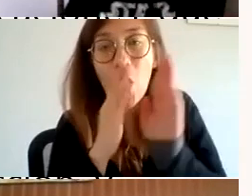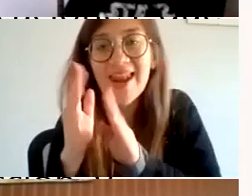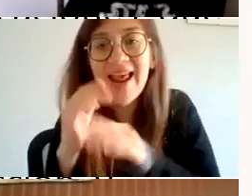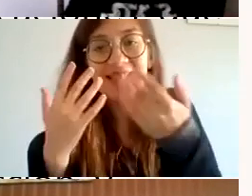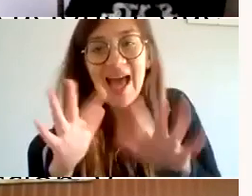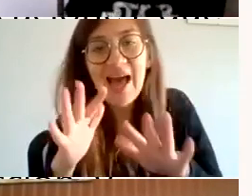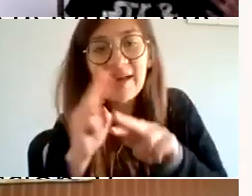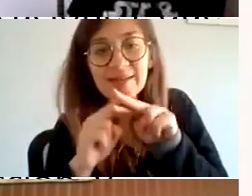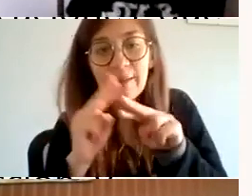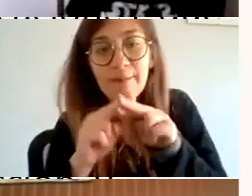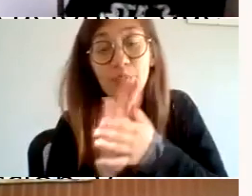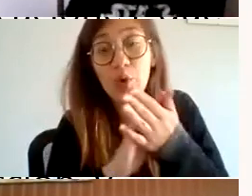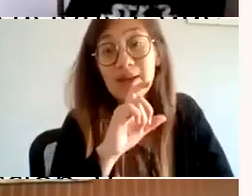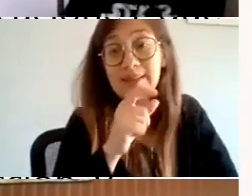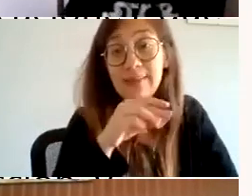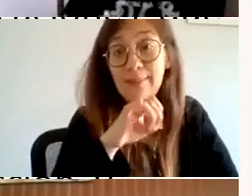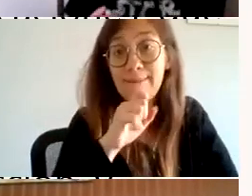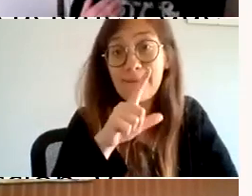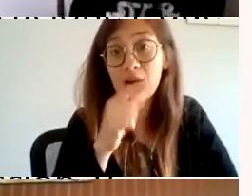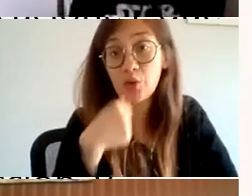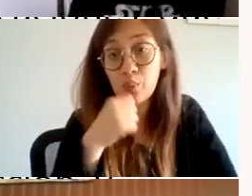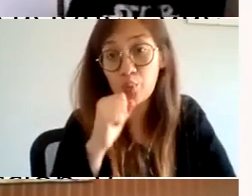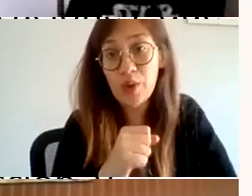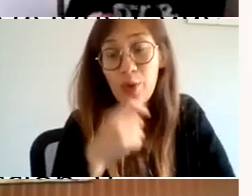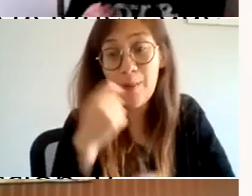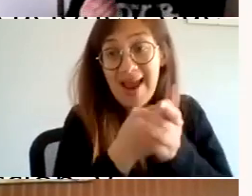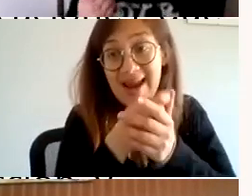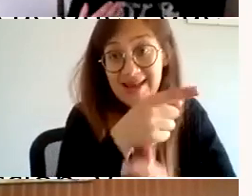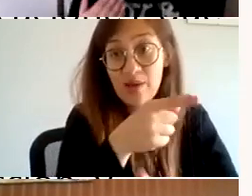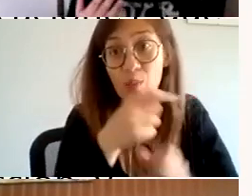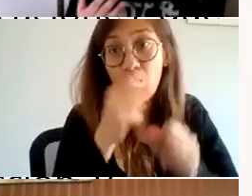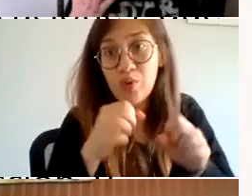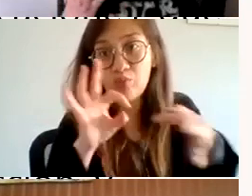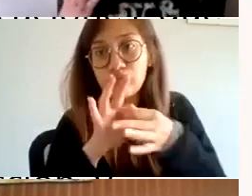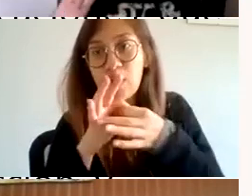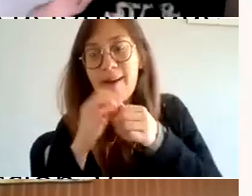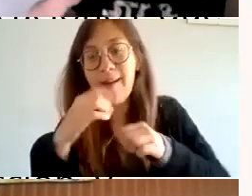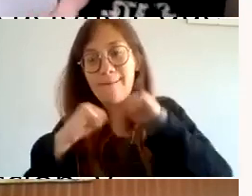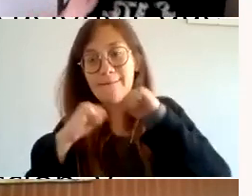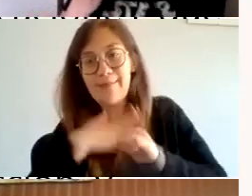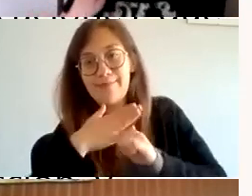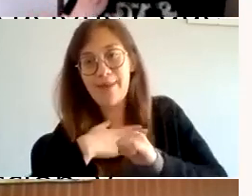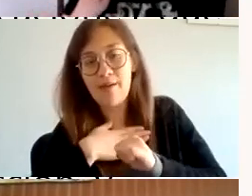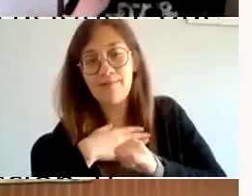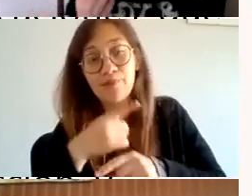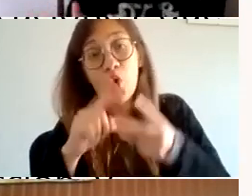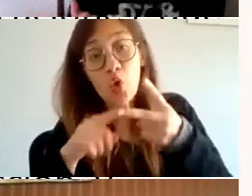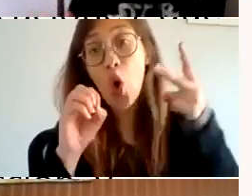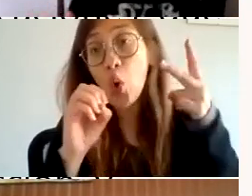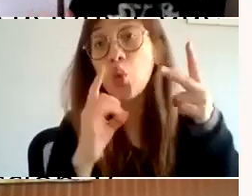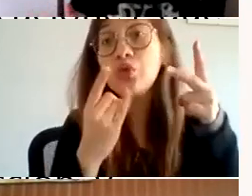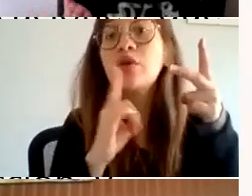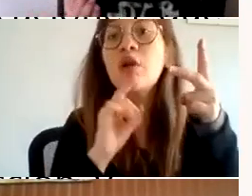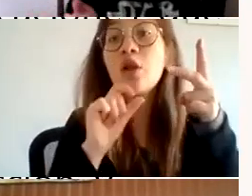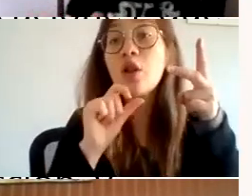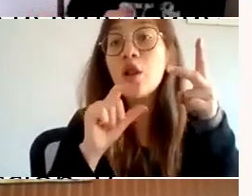otra institución, y tú pagas un servicio por eso. En Outlook, tú también puedes pagar por asociar un